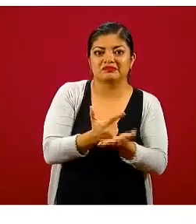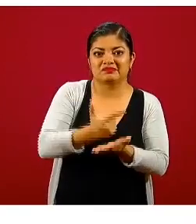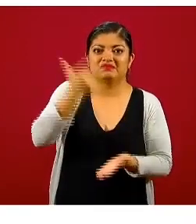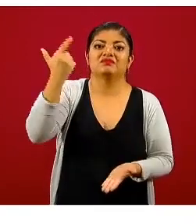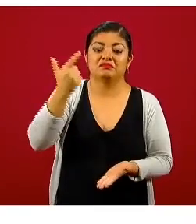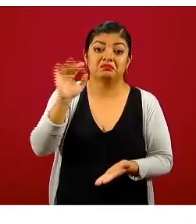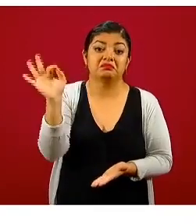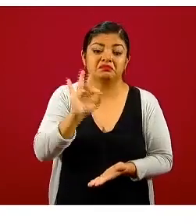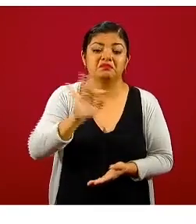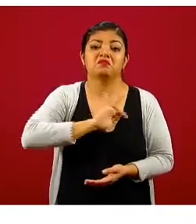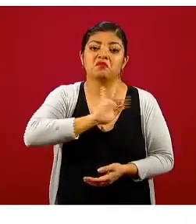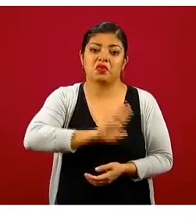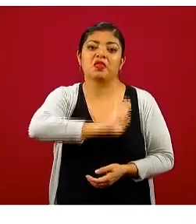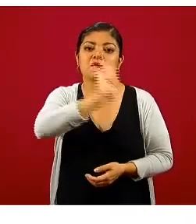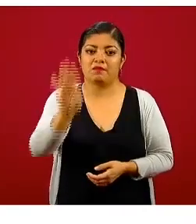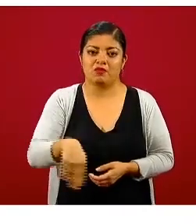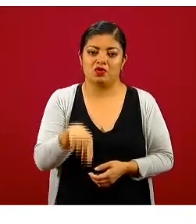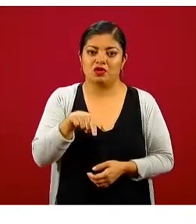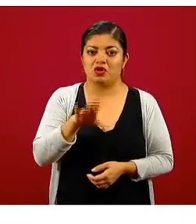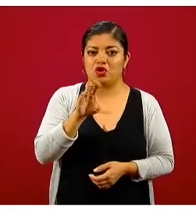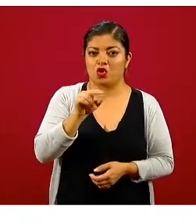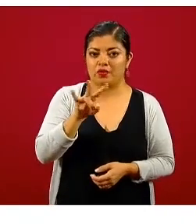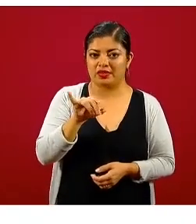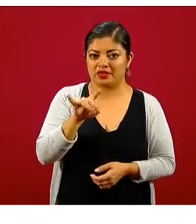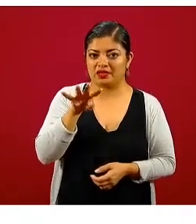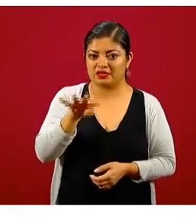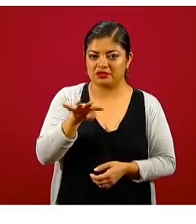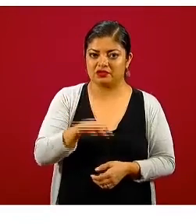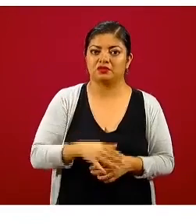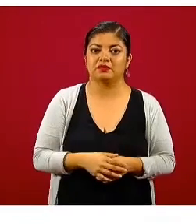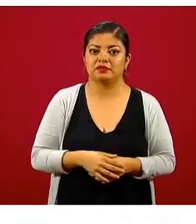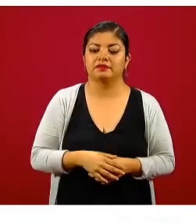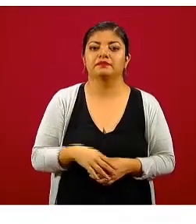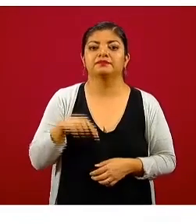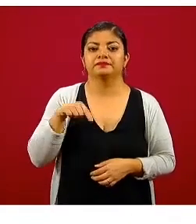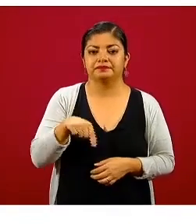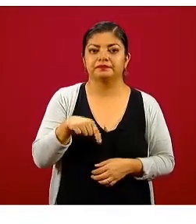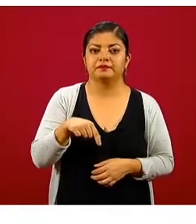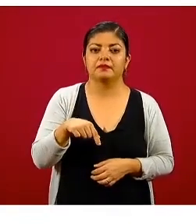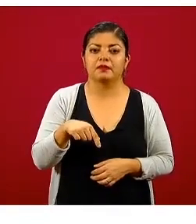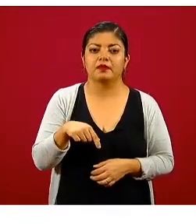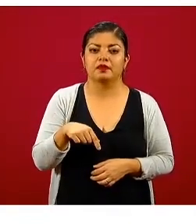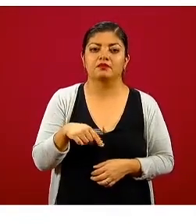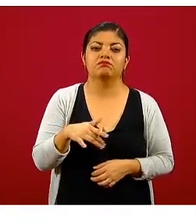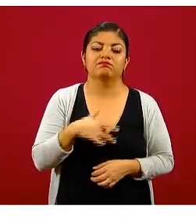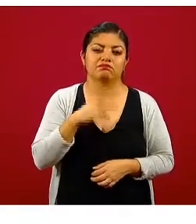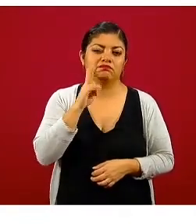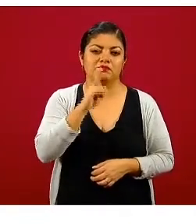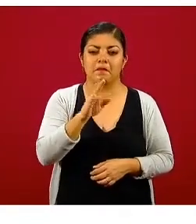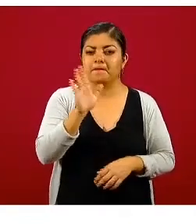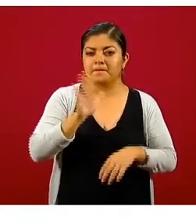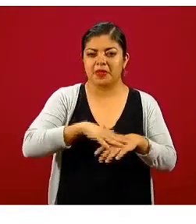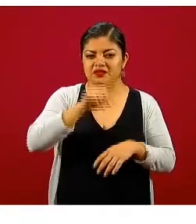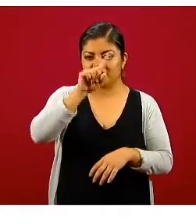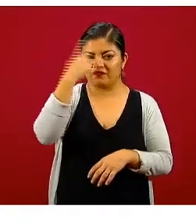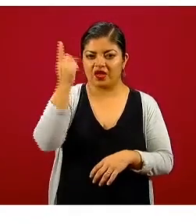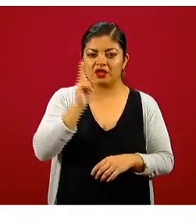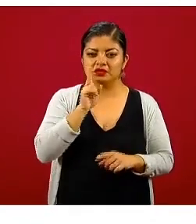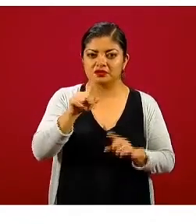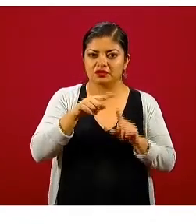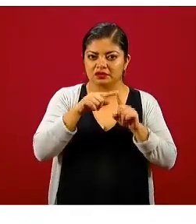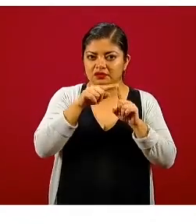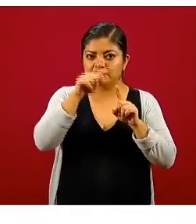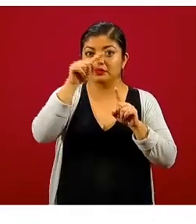momento fallecer de COVID-19. Aquí sí es mucho más perceptible la